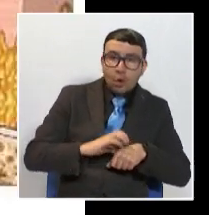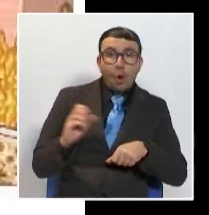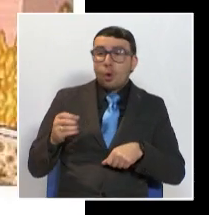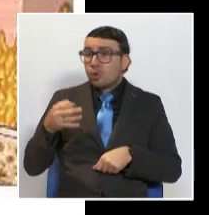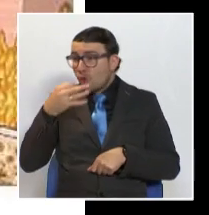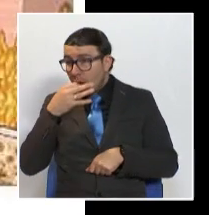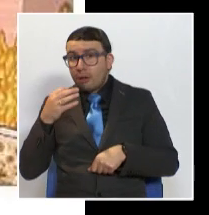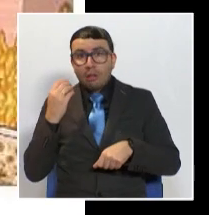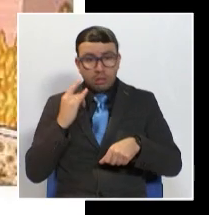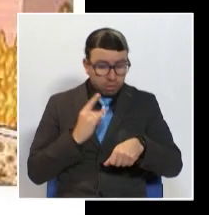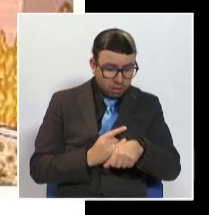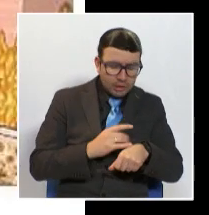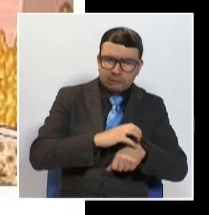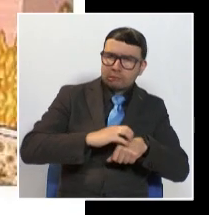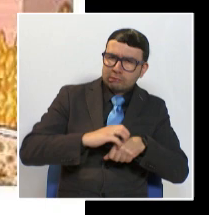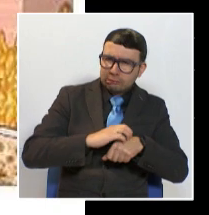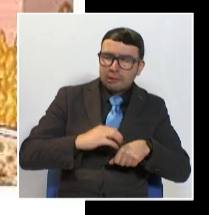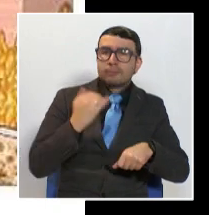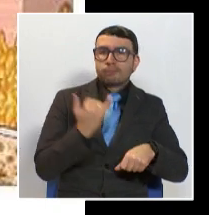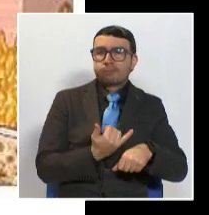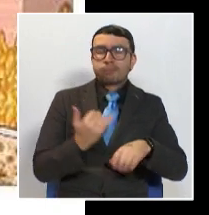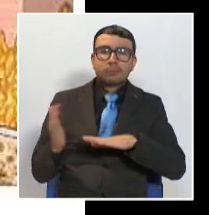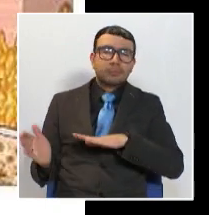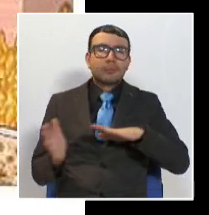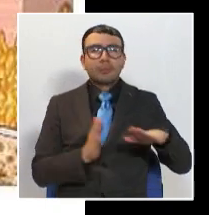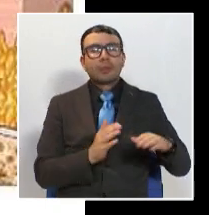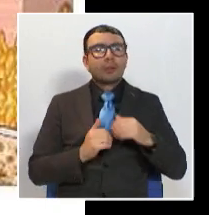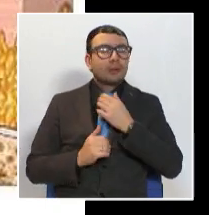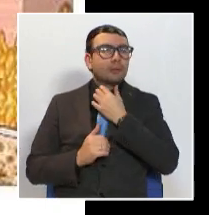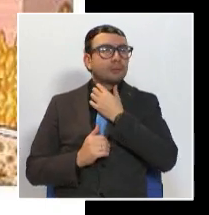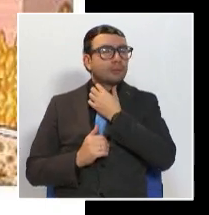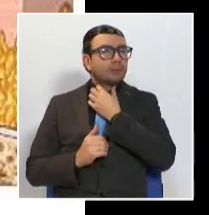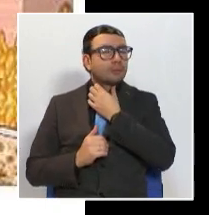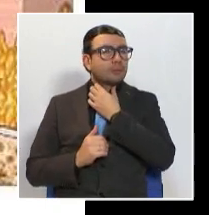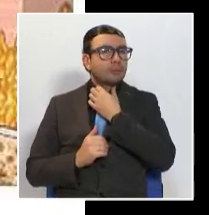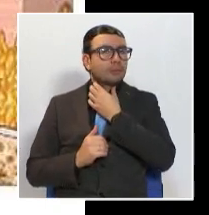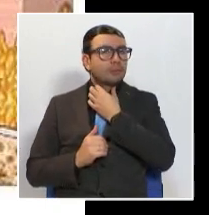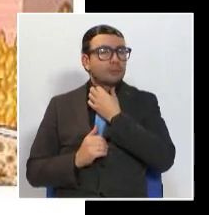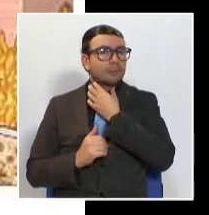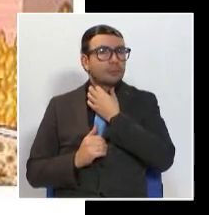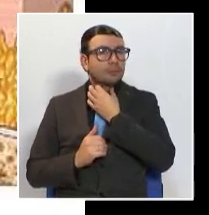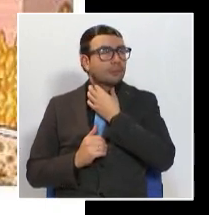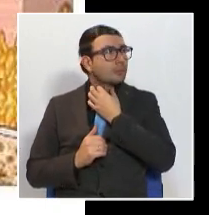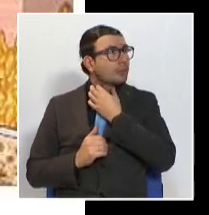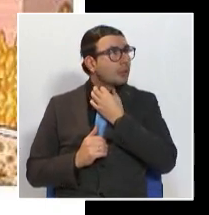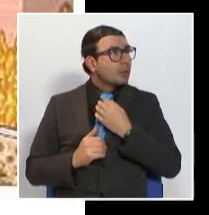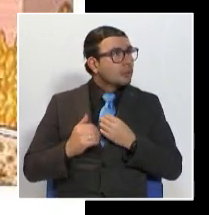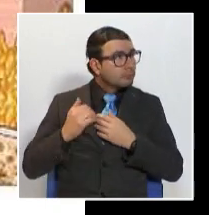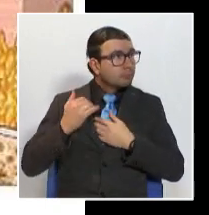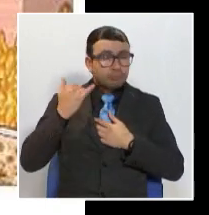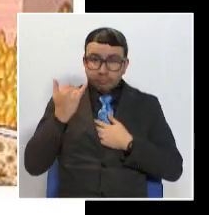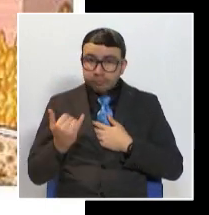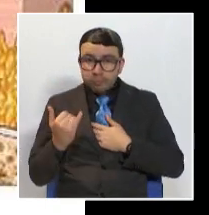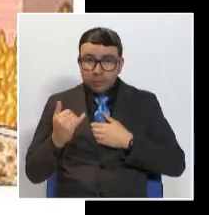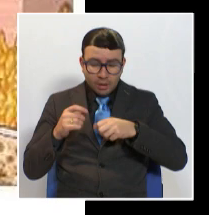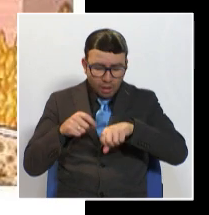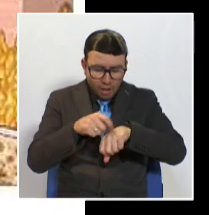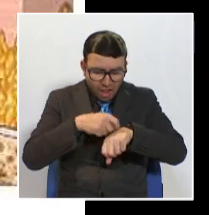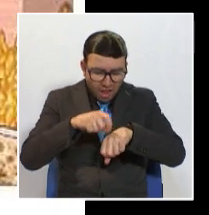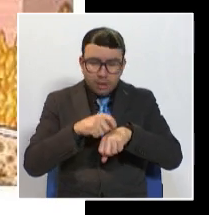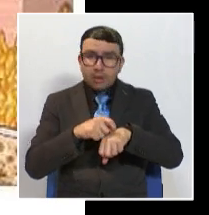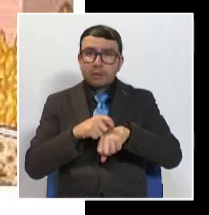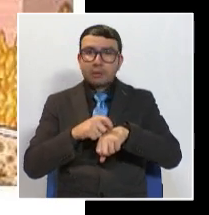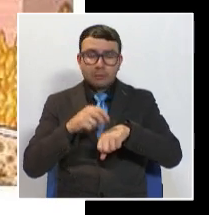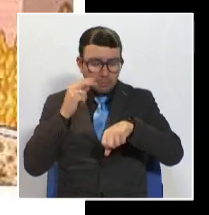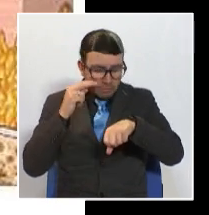reacción. En la siguiente imagen podemos ver entonces una erosión que se debe, la erosión simplemente es una